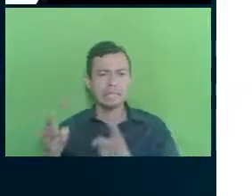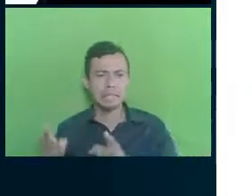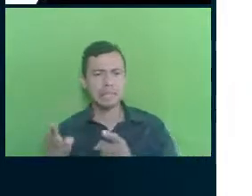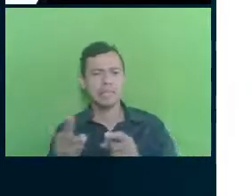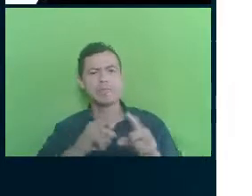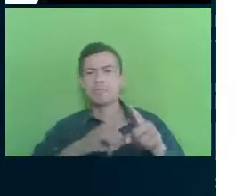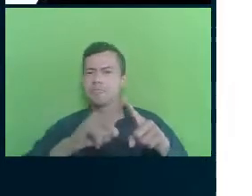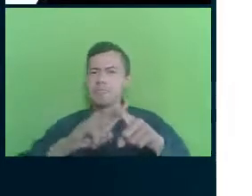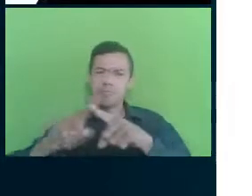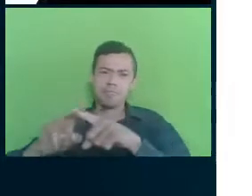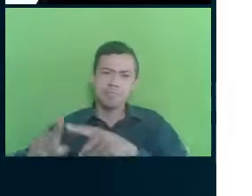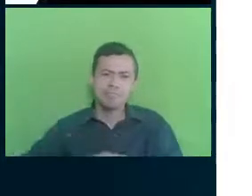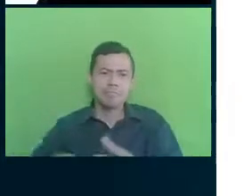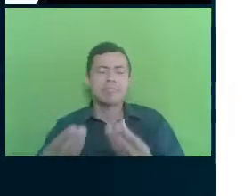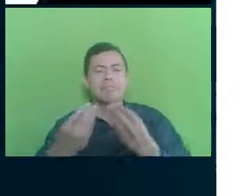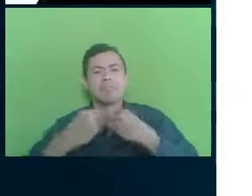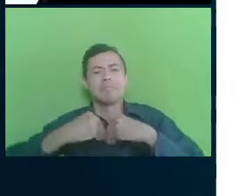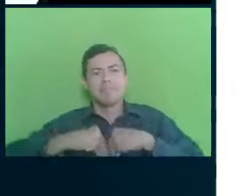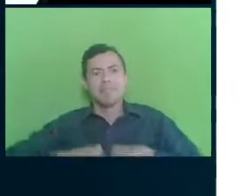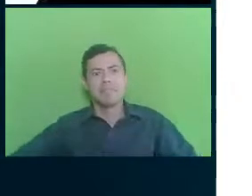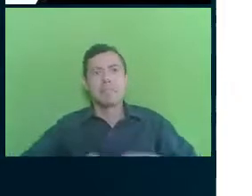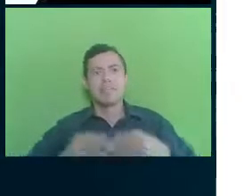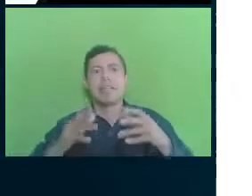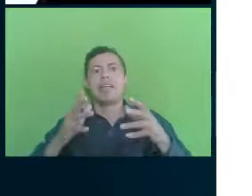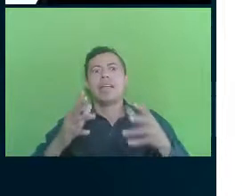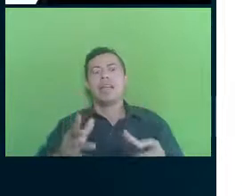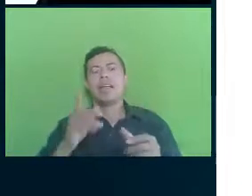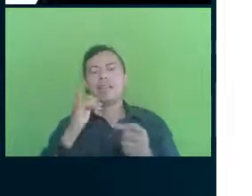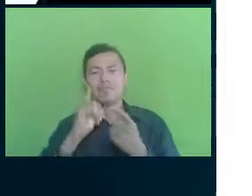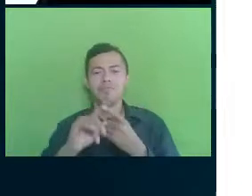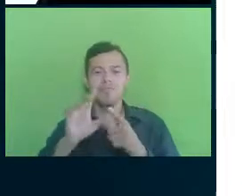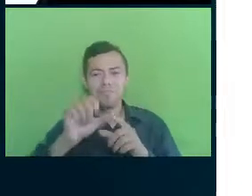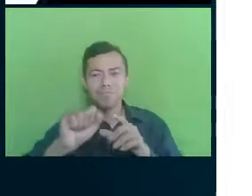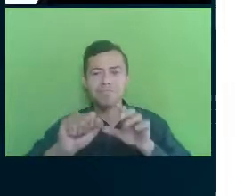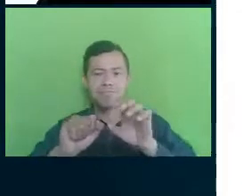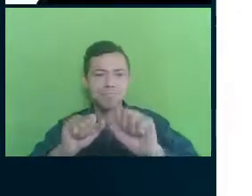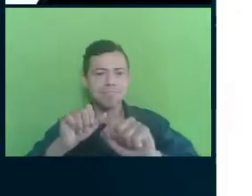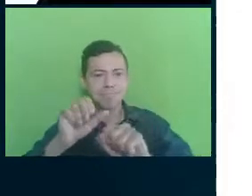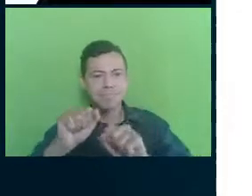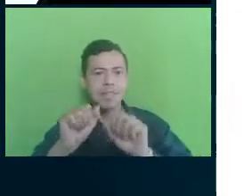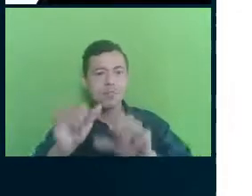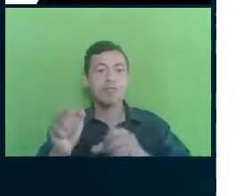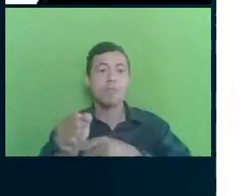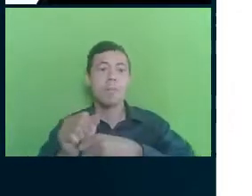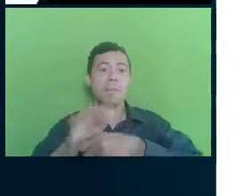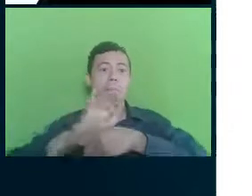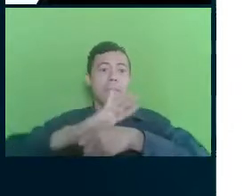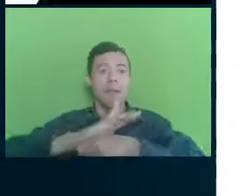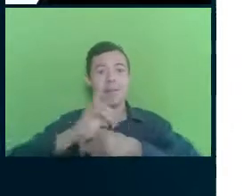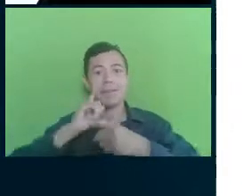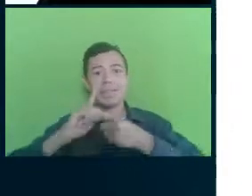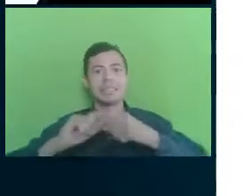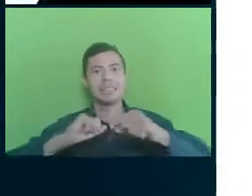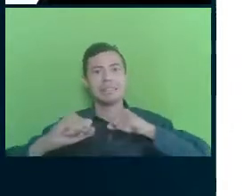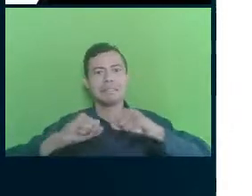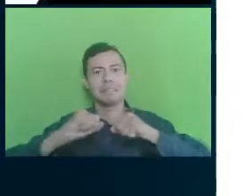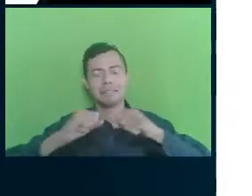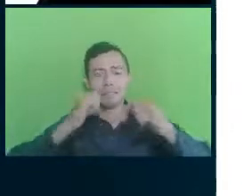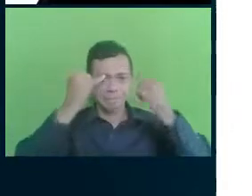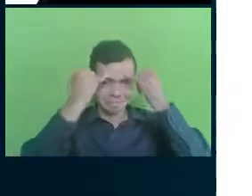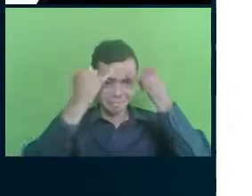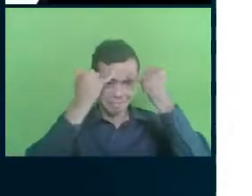tech, nos damos cuenta que efectivamente se están volcando y el tema de la pandemia ha volcado a muchas de estas industrias